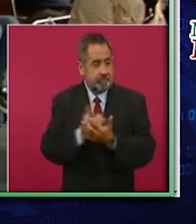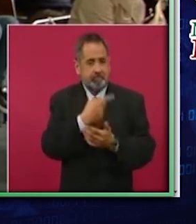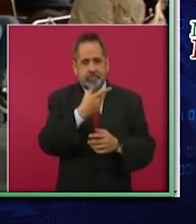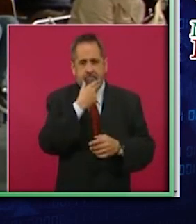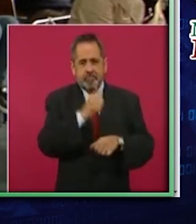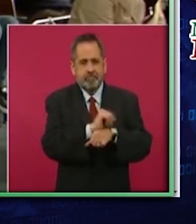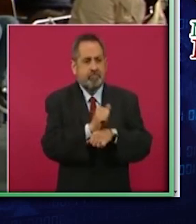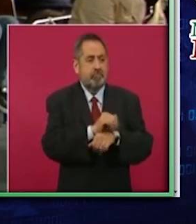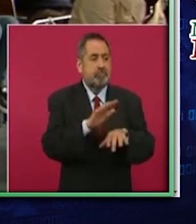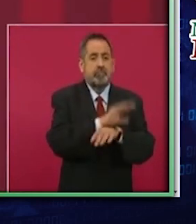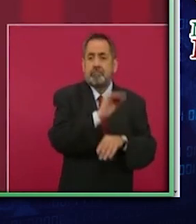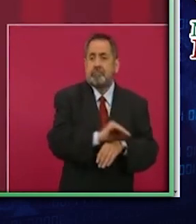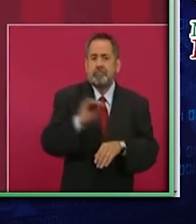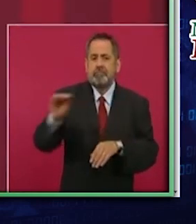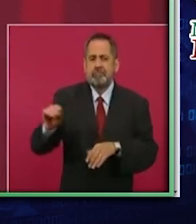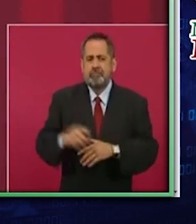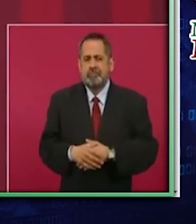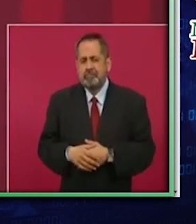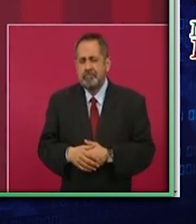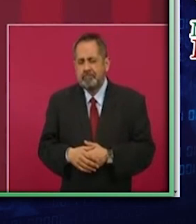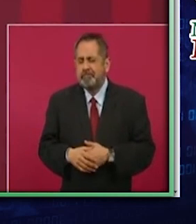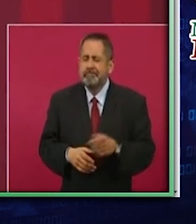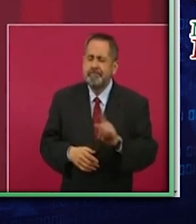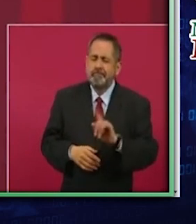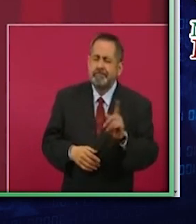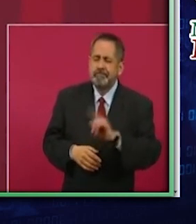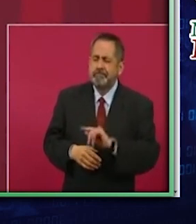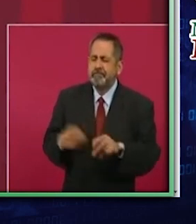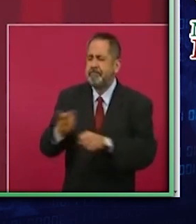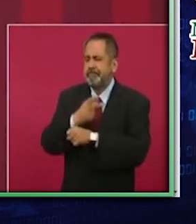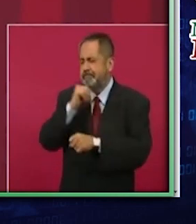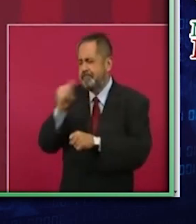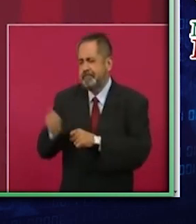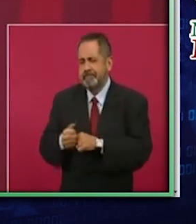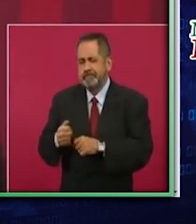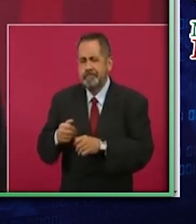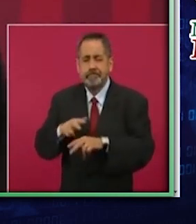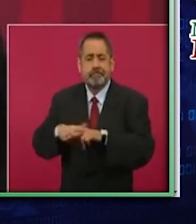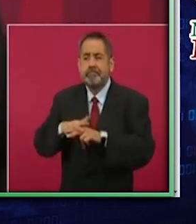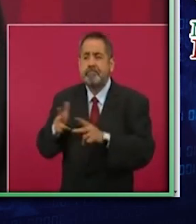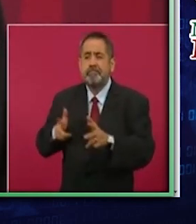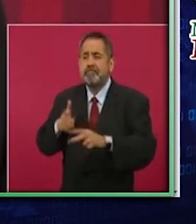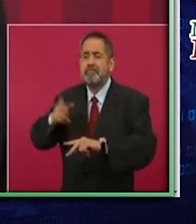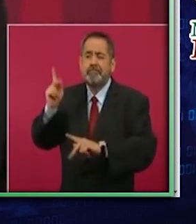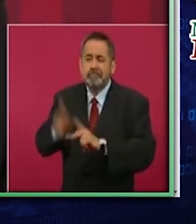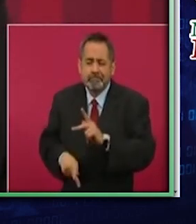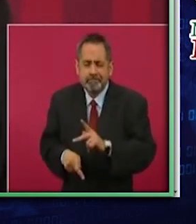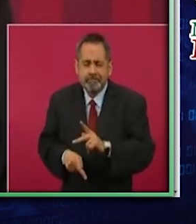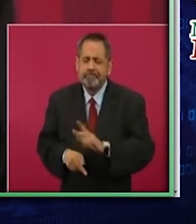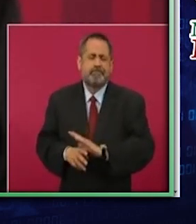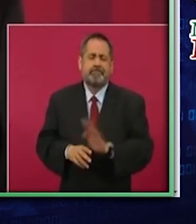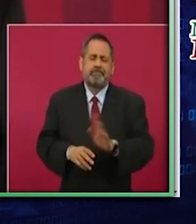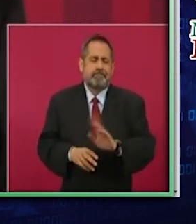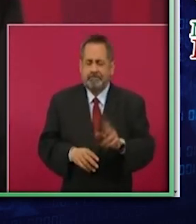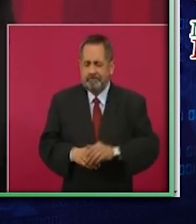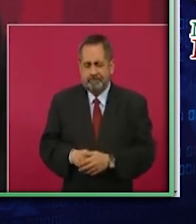actor roberto palazuelos no no en esa